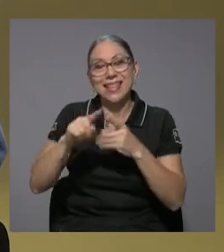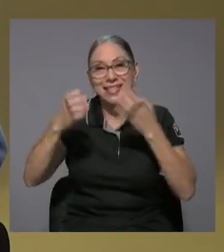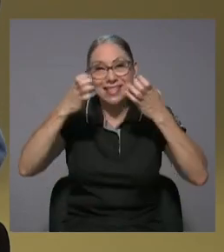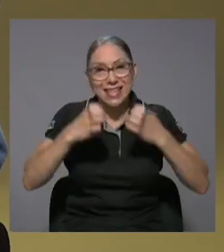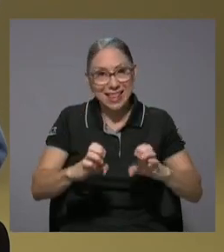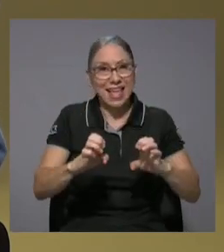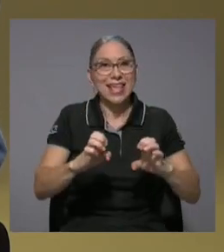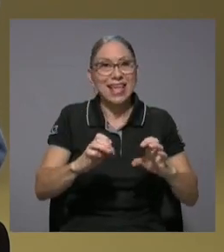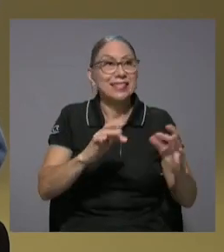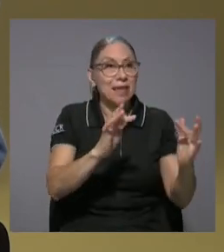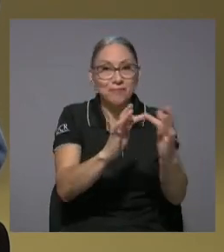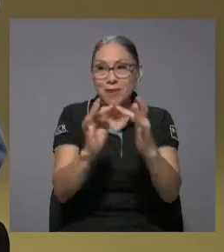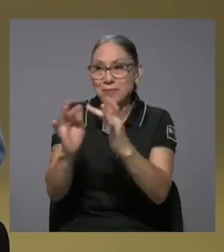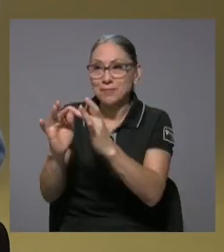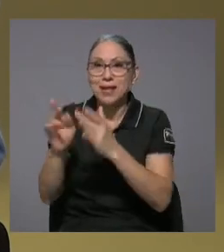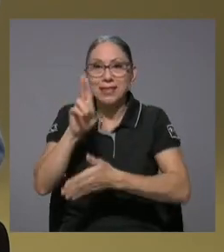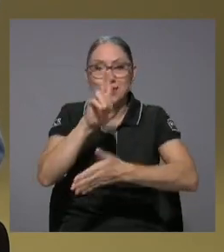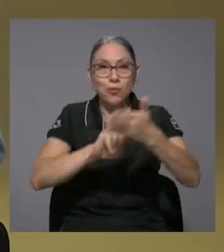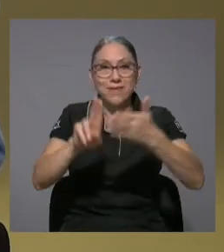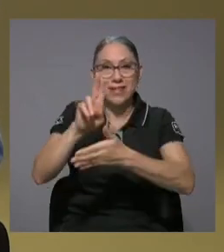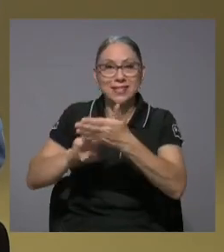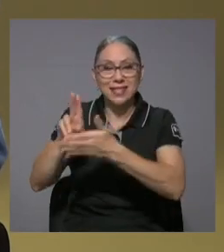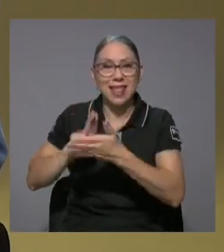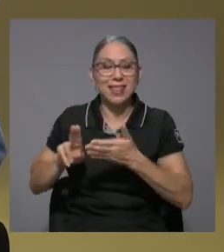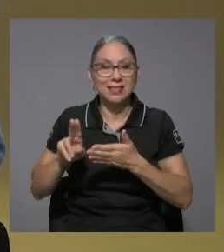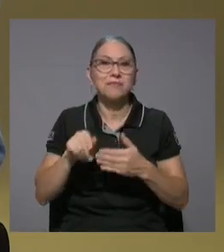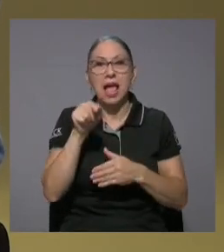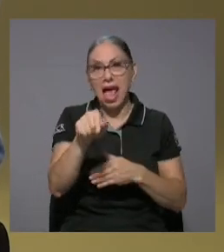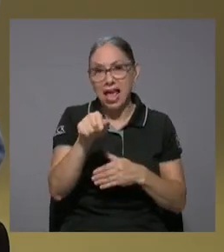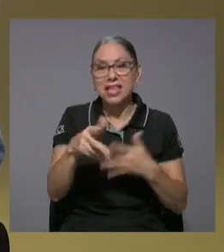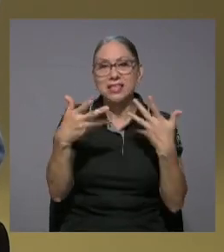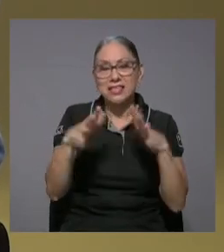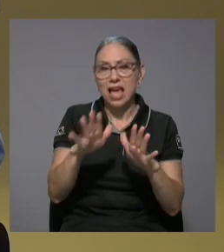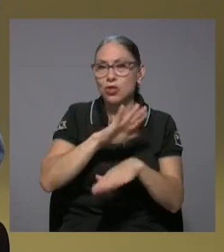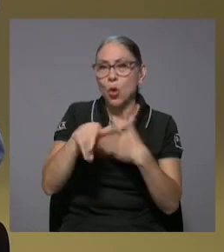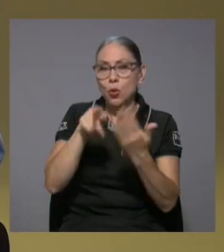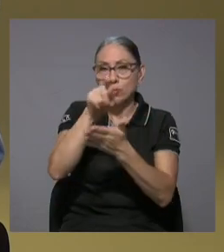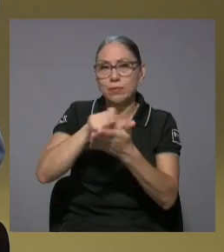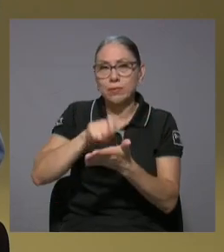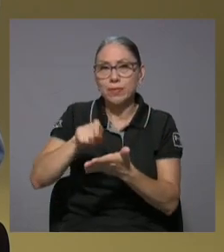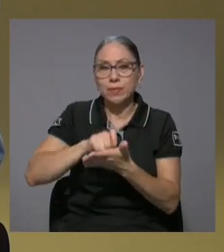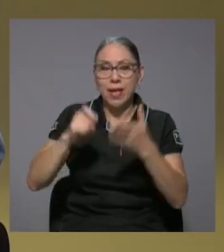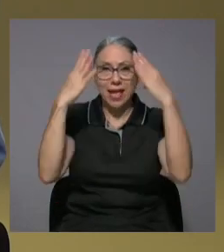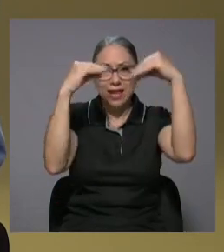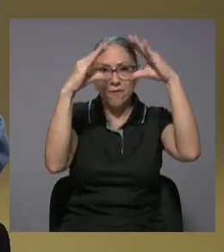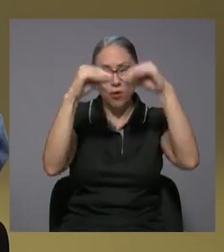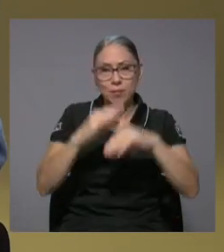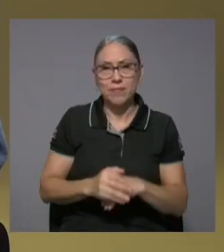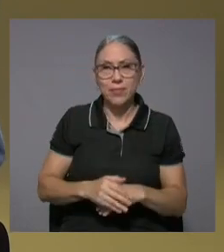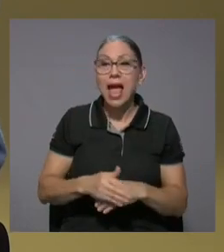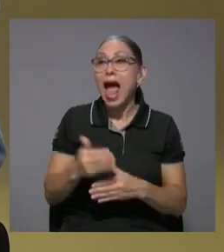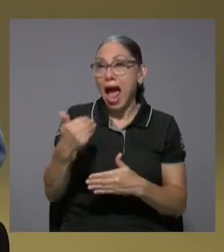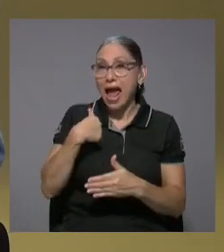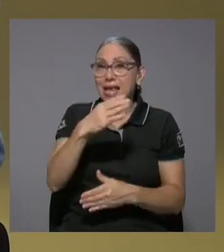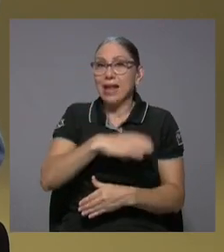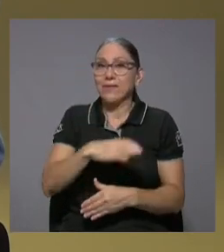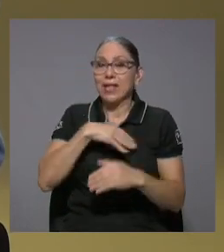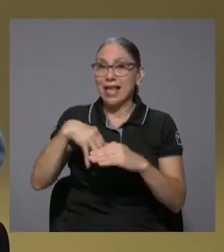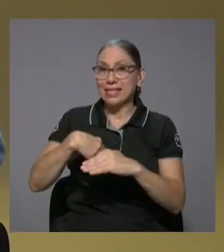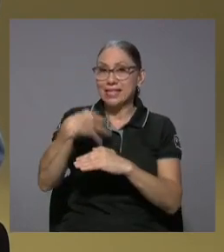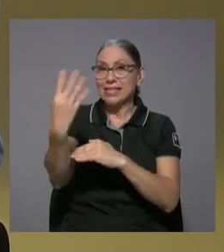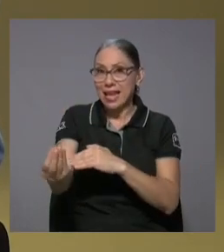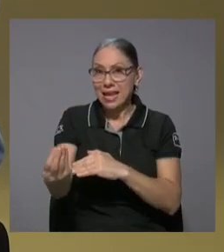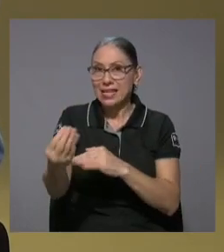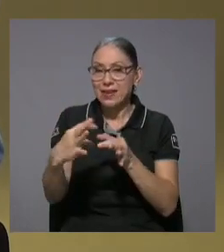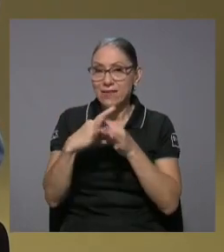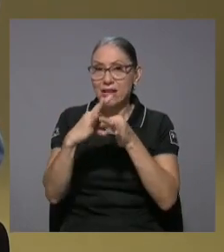mucho detalle en el informe. Hay factores externos que están presionando fuertemente, que están relacionados con la situación